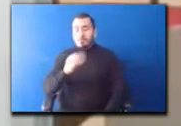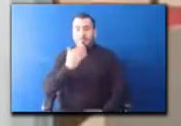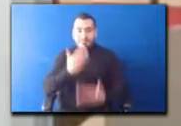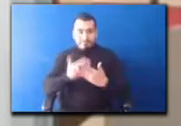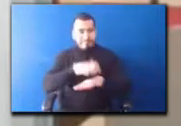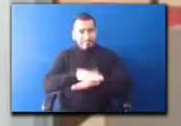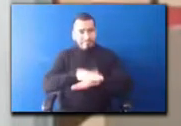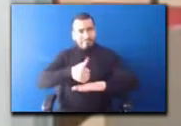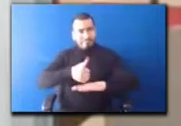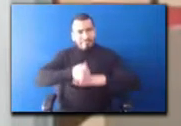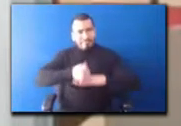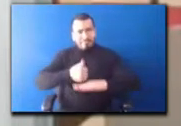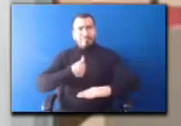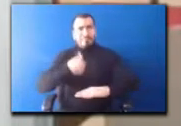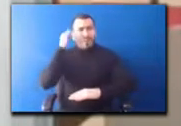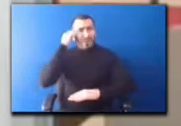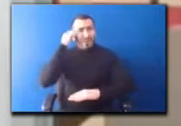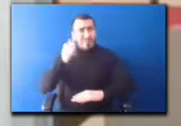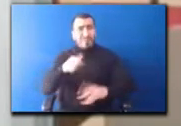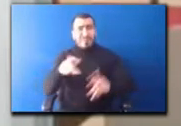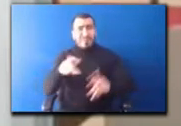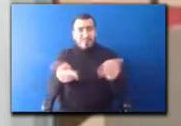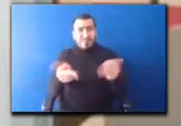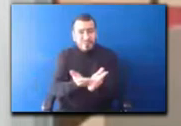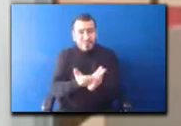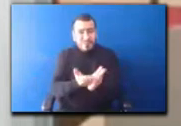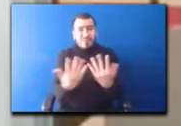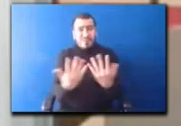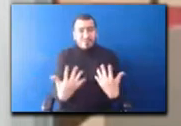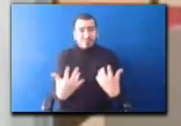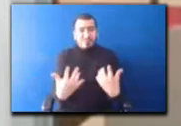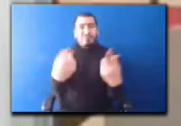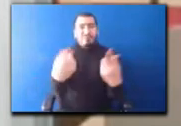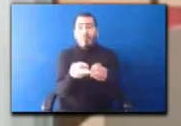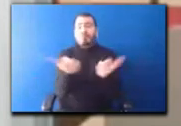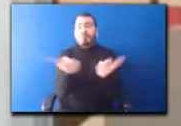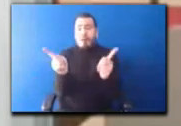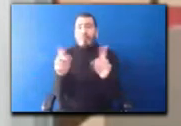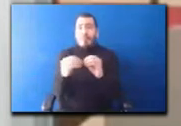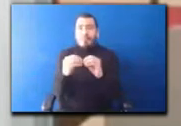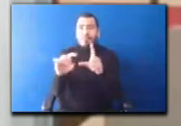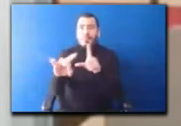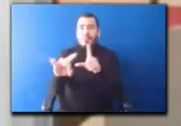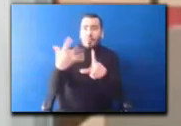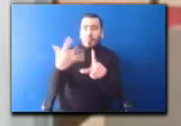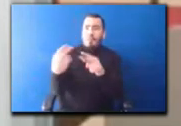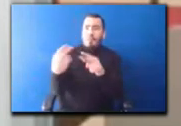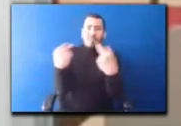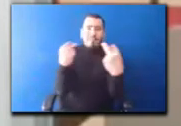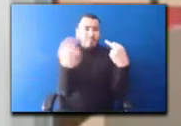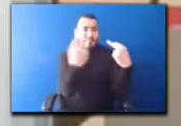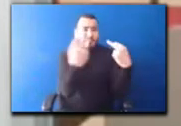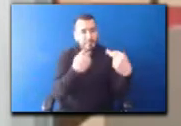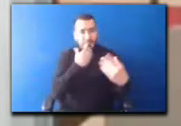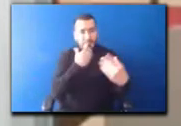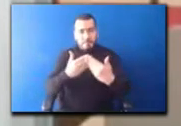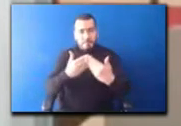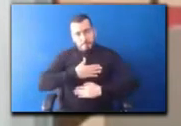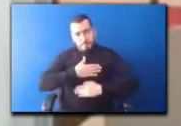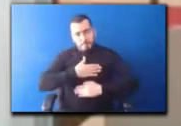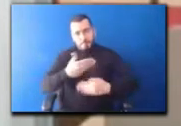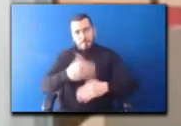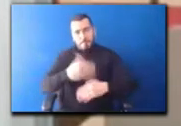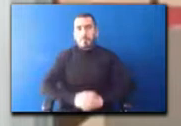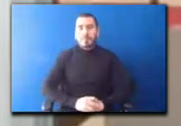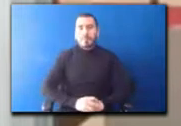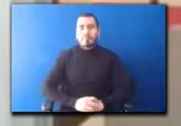profesores, estudiantes que nos acompañan presencialmente y de manera virtual en este momento. Cuando